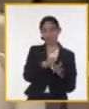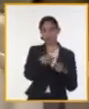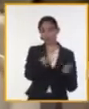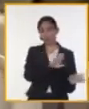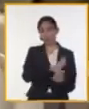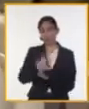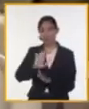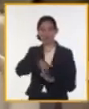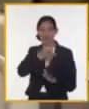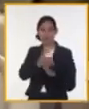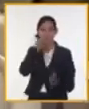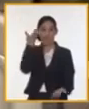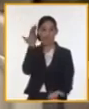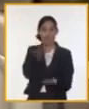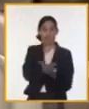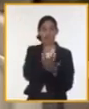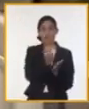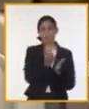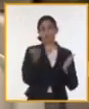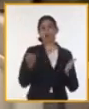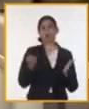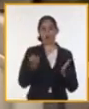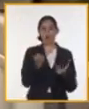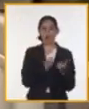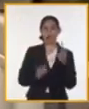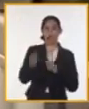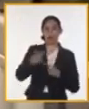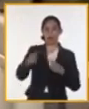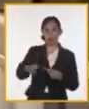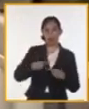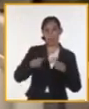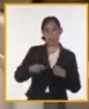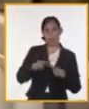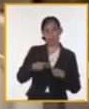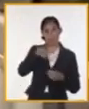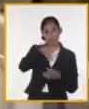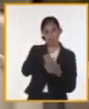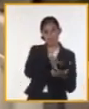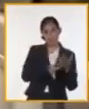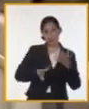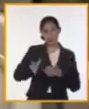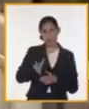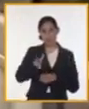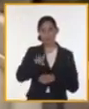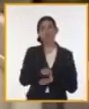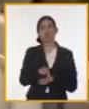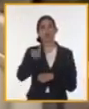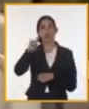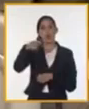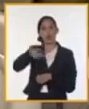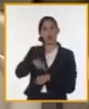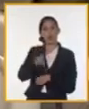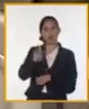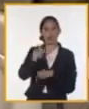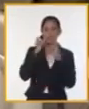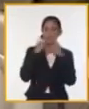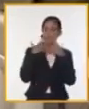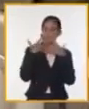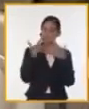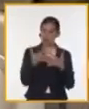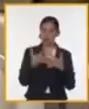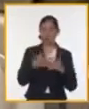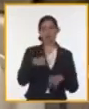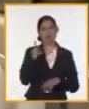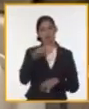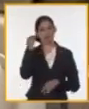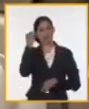Nacional, aprobada, la presentamos en cada uno de los plenos provinciales de la Unión de Jóvenes Comunistas, de los plenos municipales, y lo que sí consideramos que lo